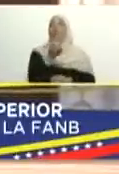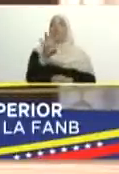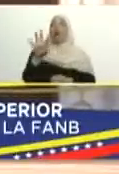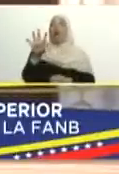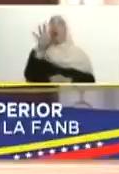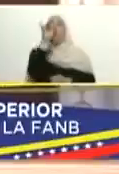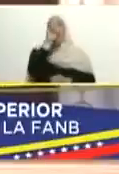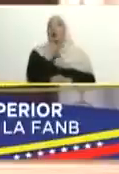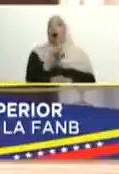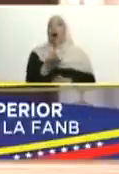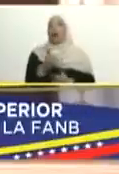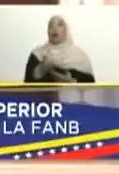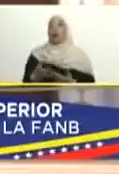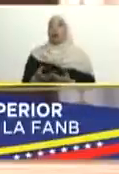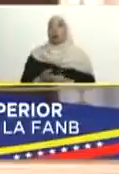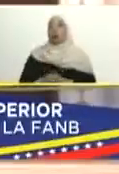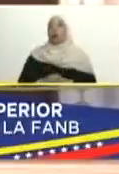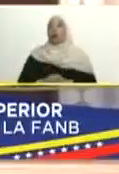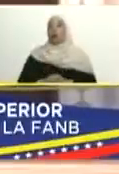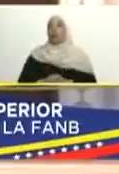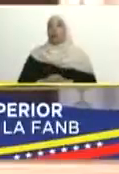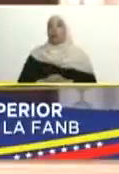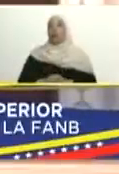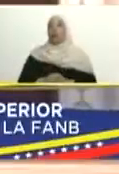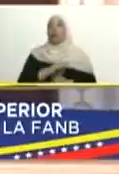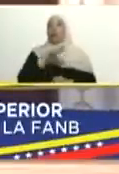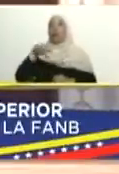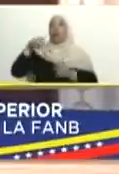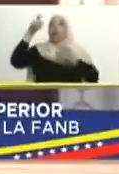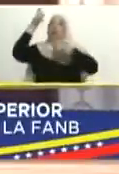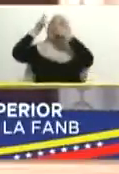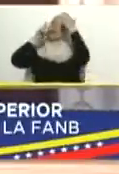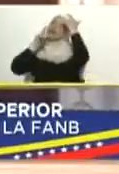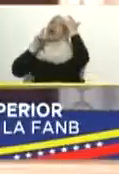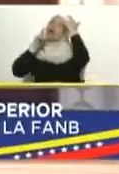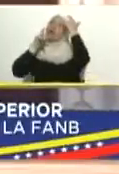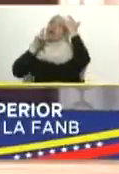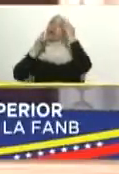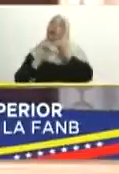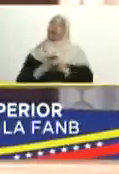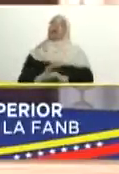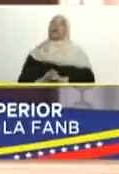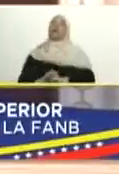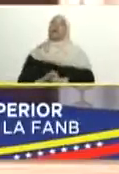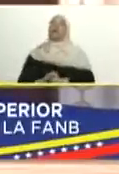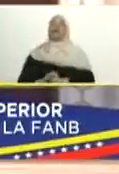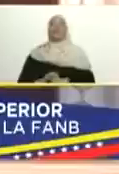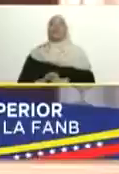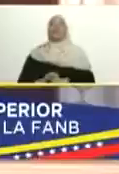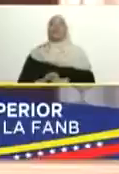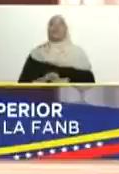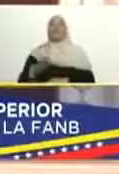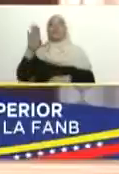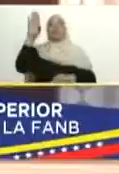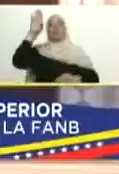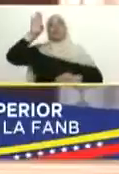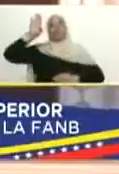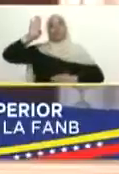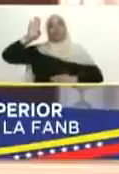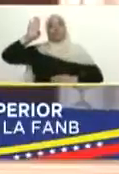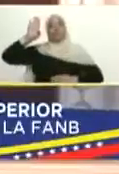24 años de que nuestro comandante supremo Hugo Chávez se juramentó